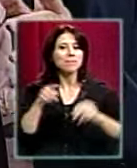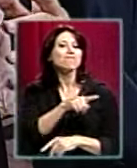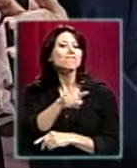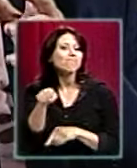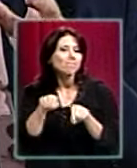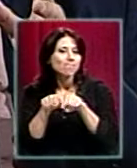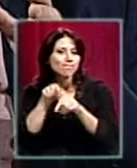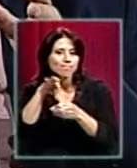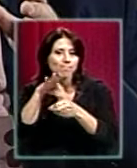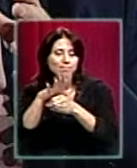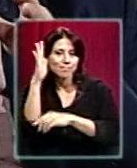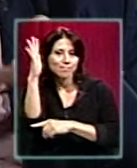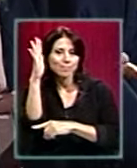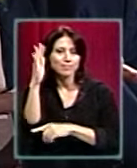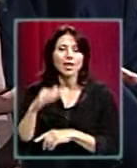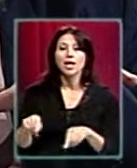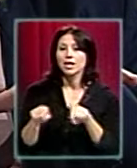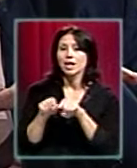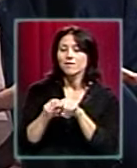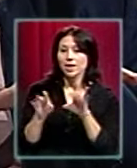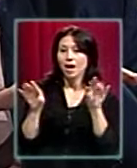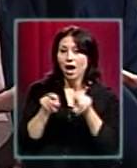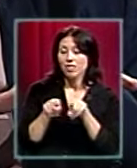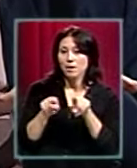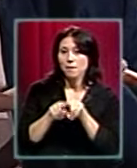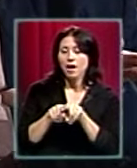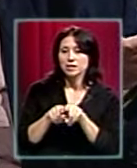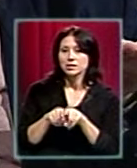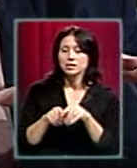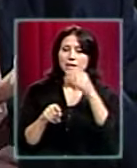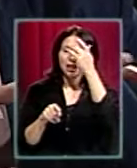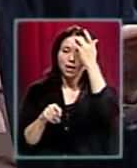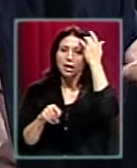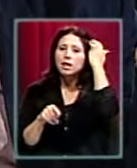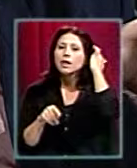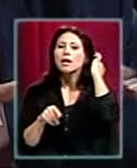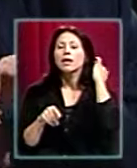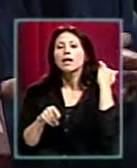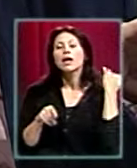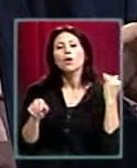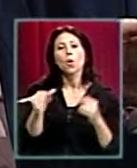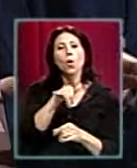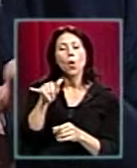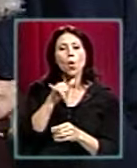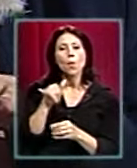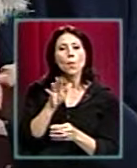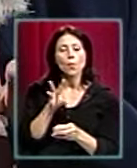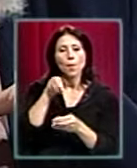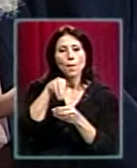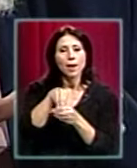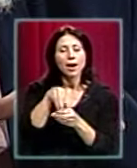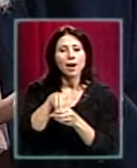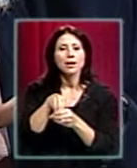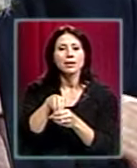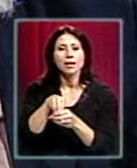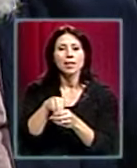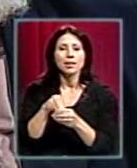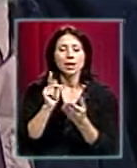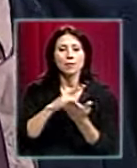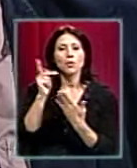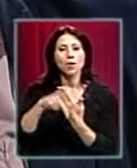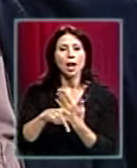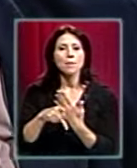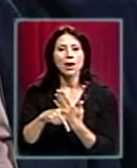y además me parece, si no entiendo mal, que como parte de el